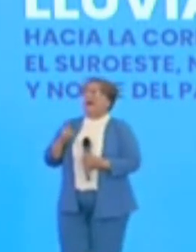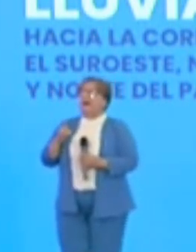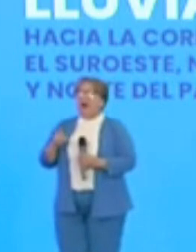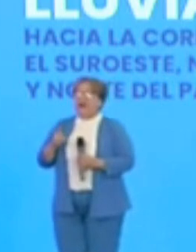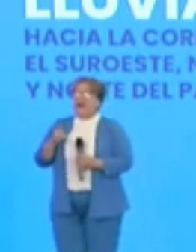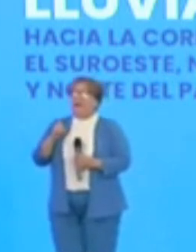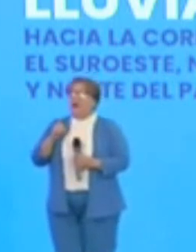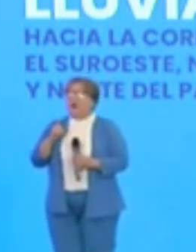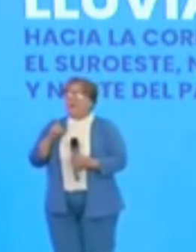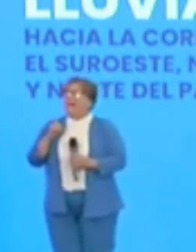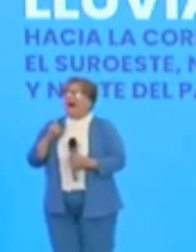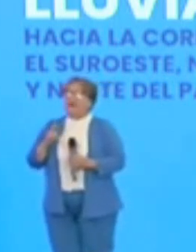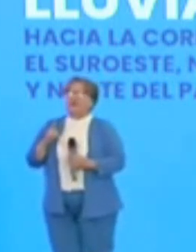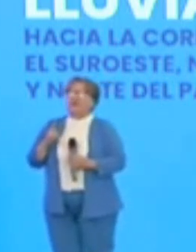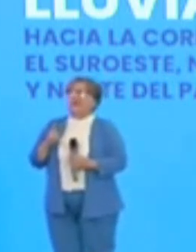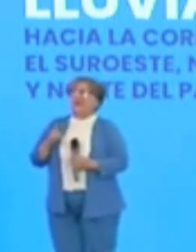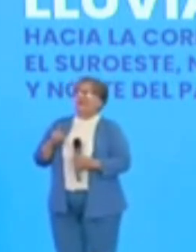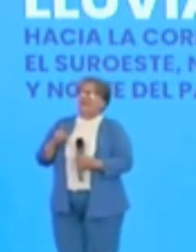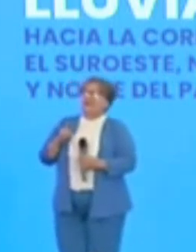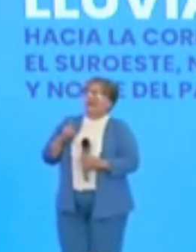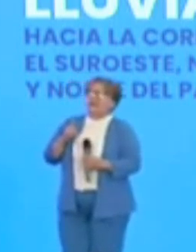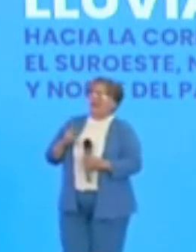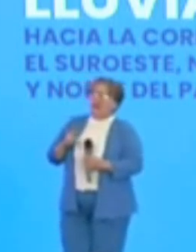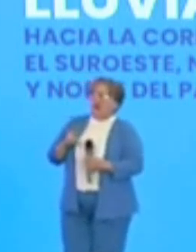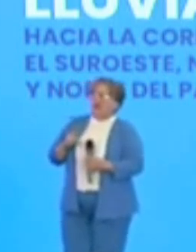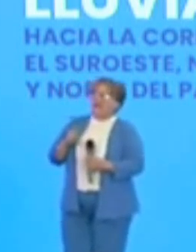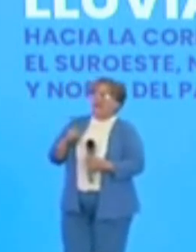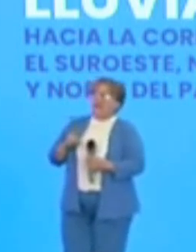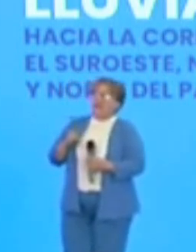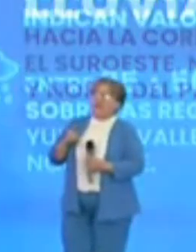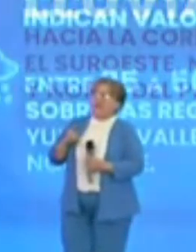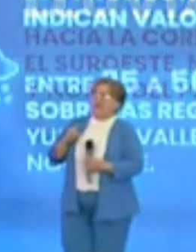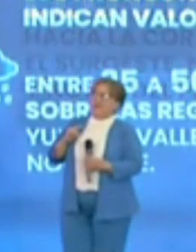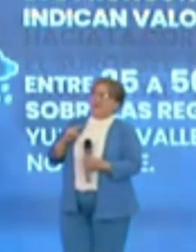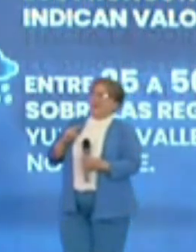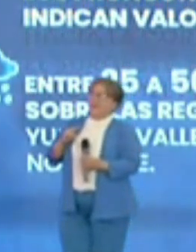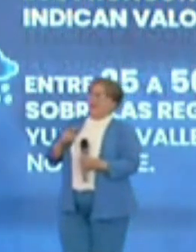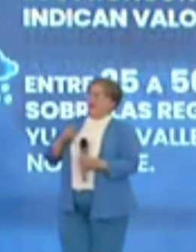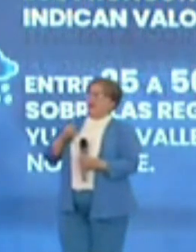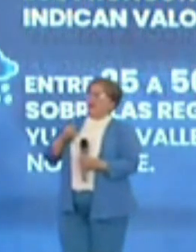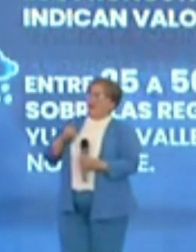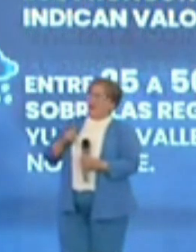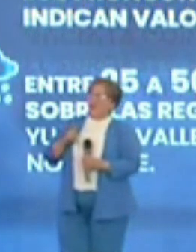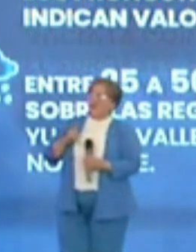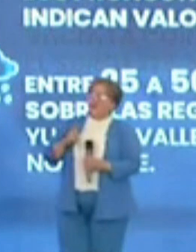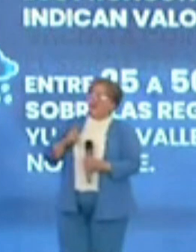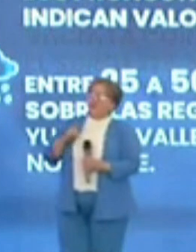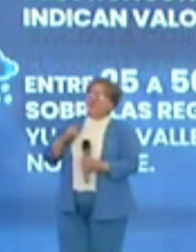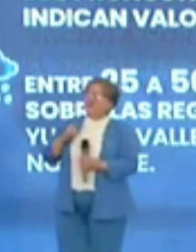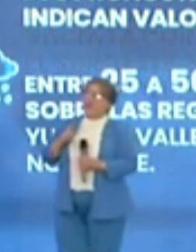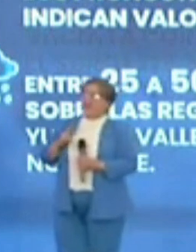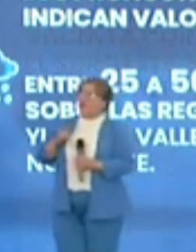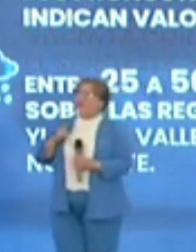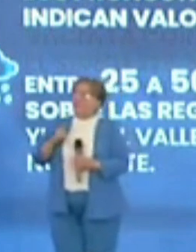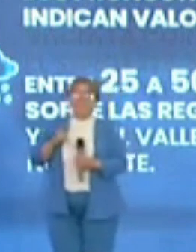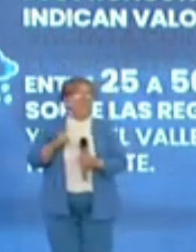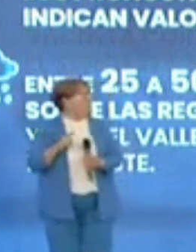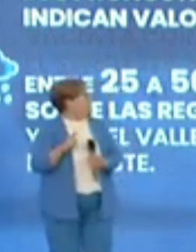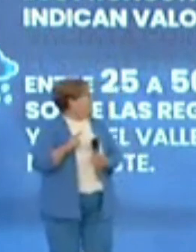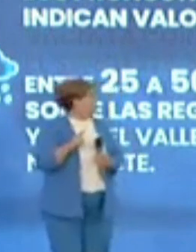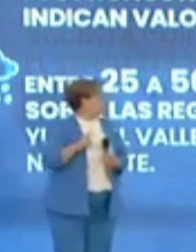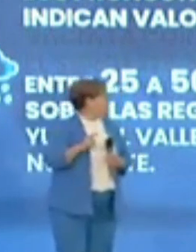de esa vaguada que duró varios días en el norte y noreste del país. Los acumulados de lluvias superaron los